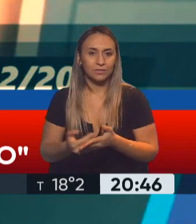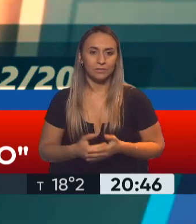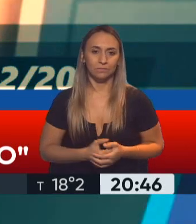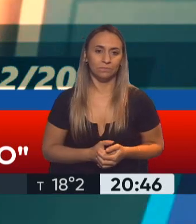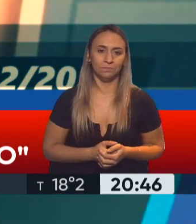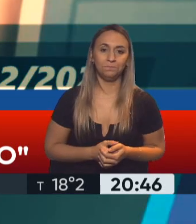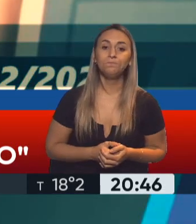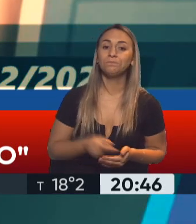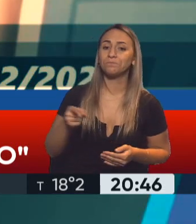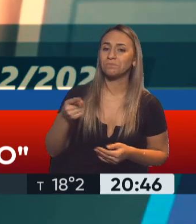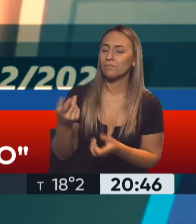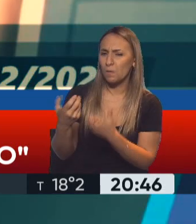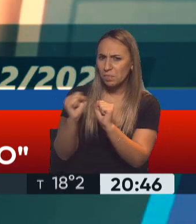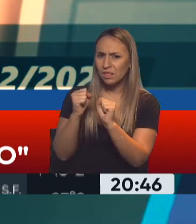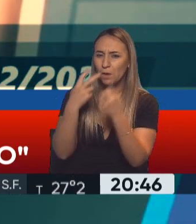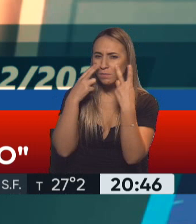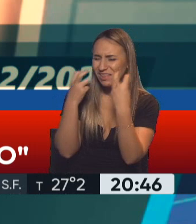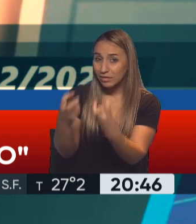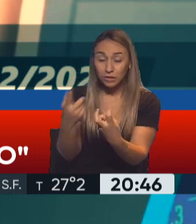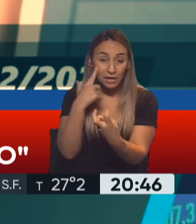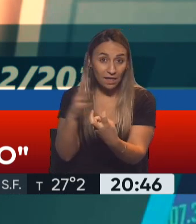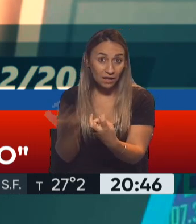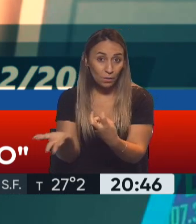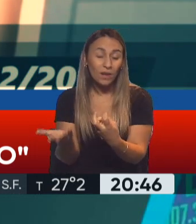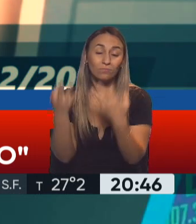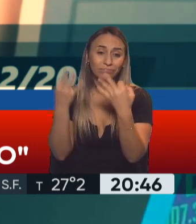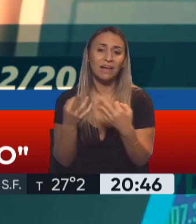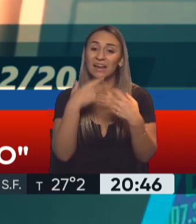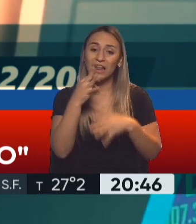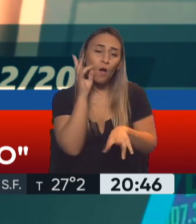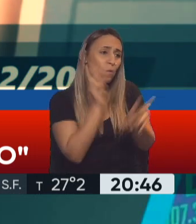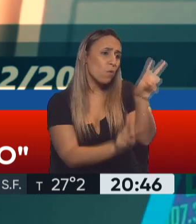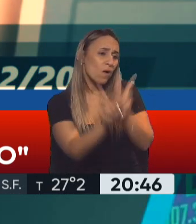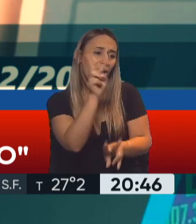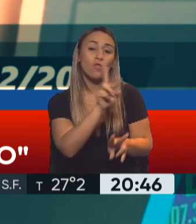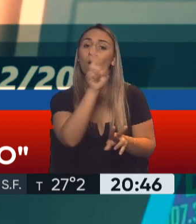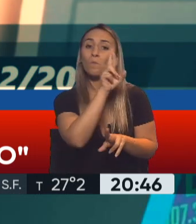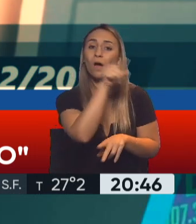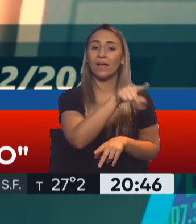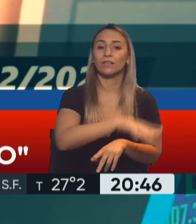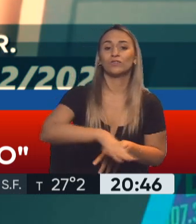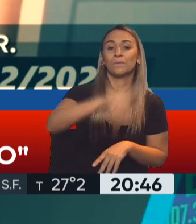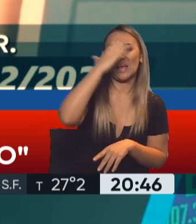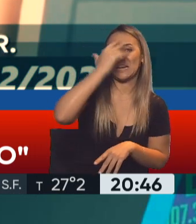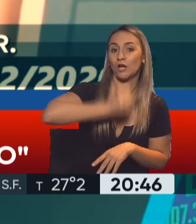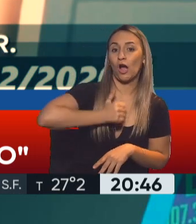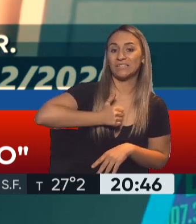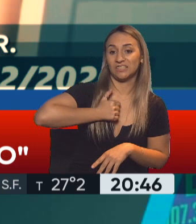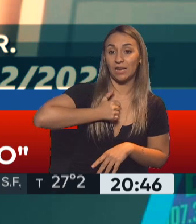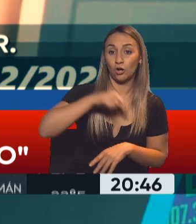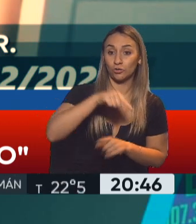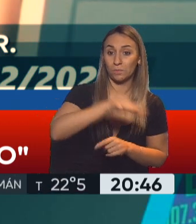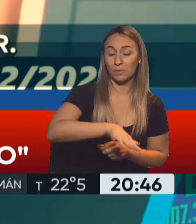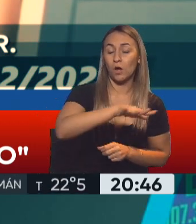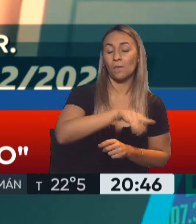esto apareció en una investigación que no tiene nada que ver con esto es por la búsqueda de una mujer que estaba naciendo en río gallegos en la ciudad donde